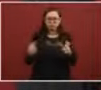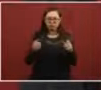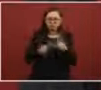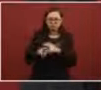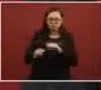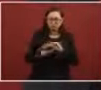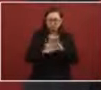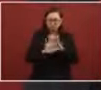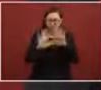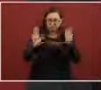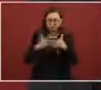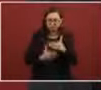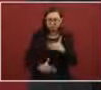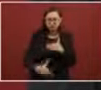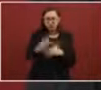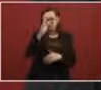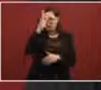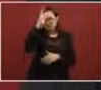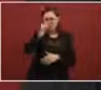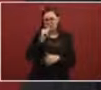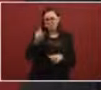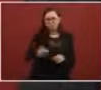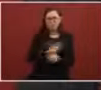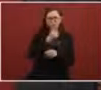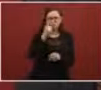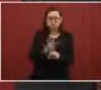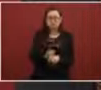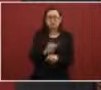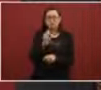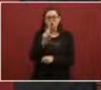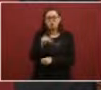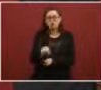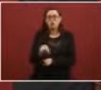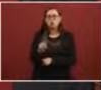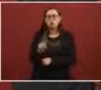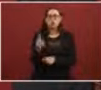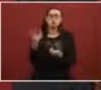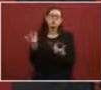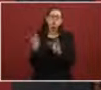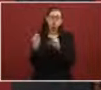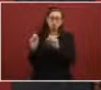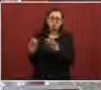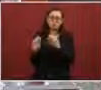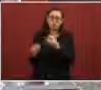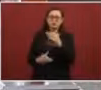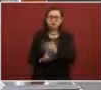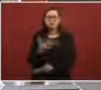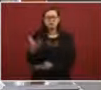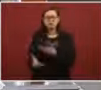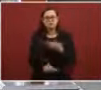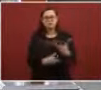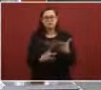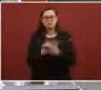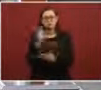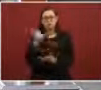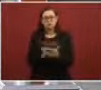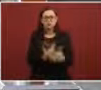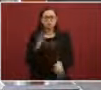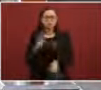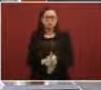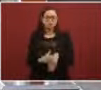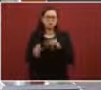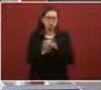se hicieron convenios, primero con la Oficina de Naciones Unidas de Servicios para Proyectos, para mayor difusión a